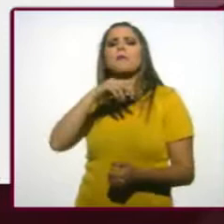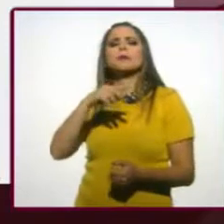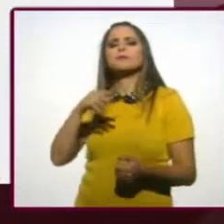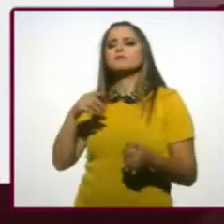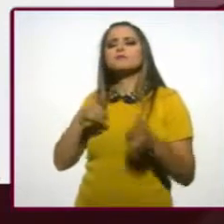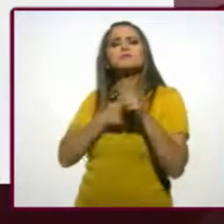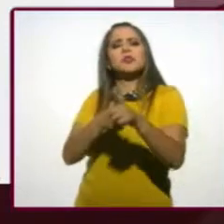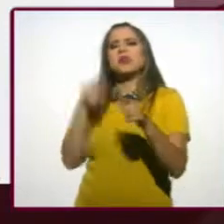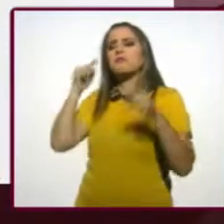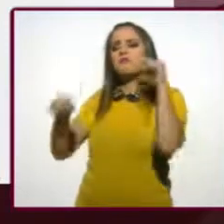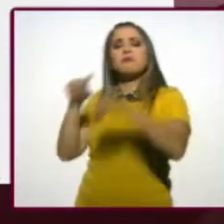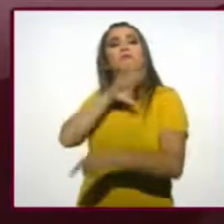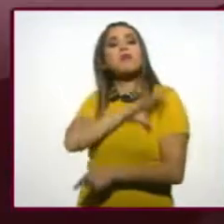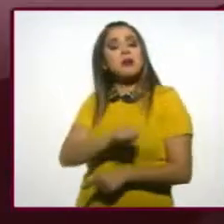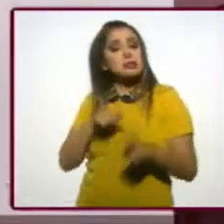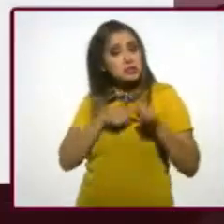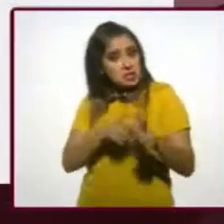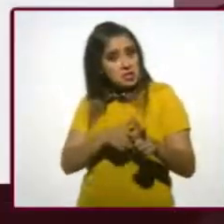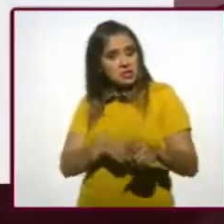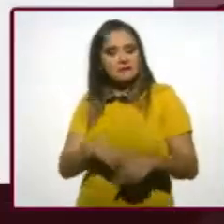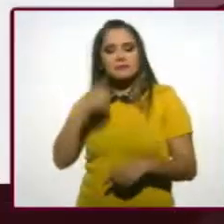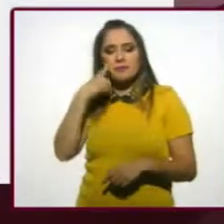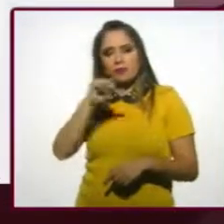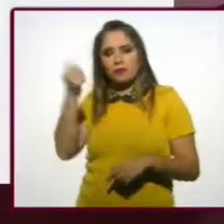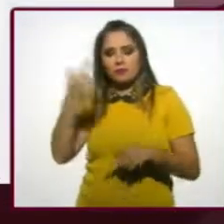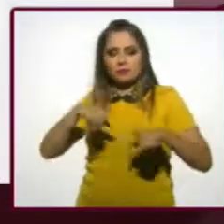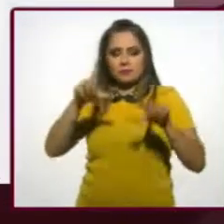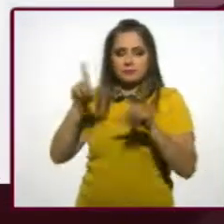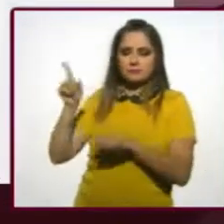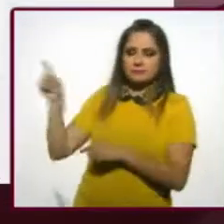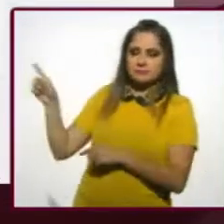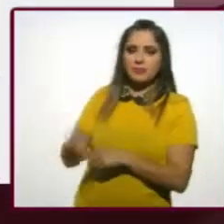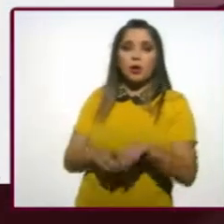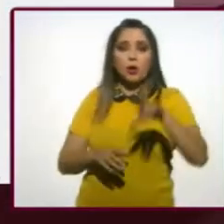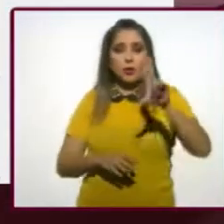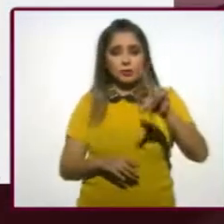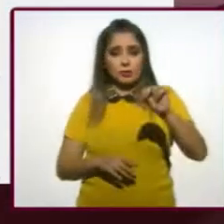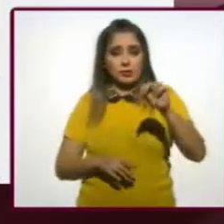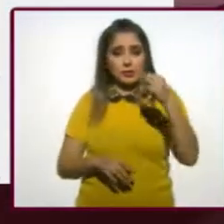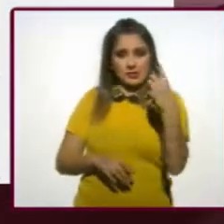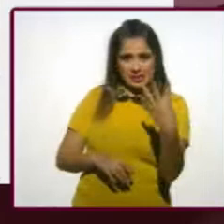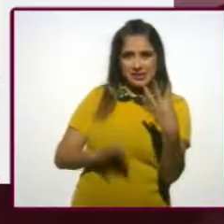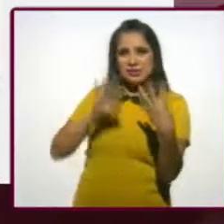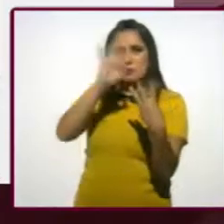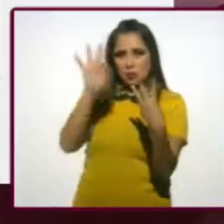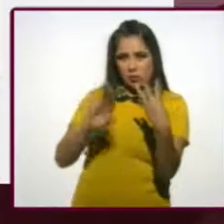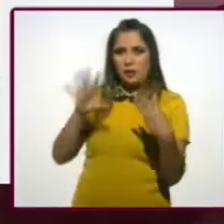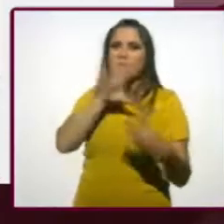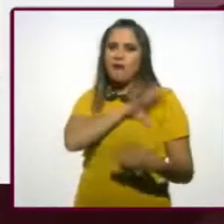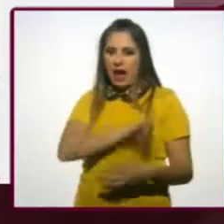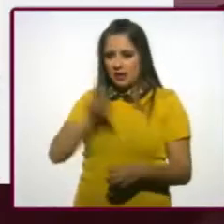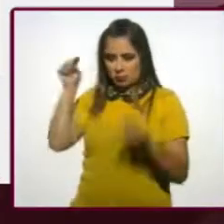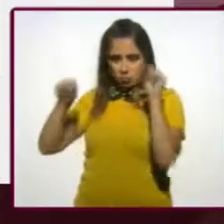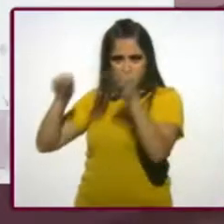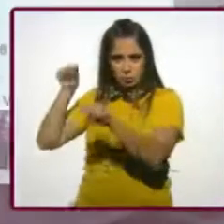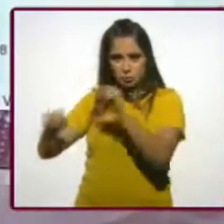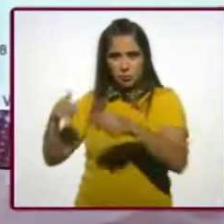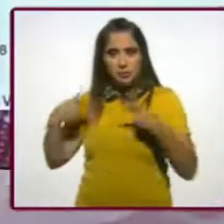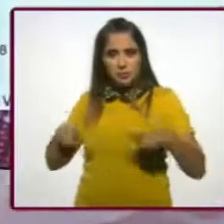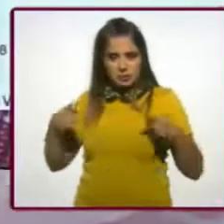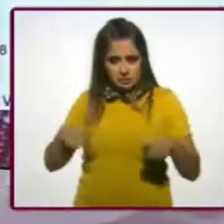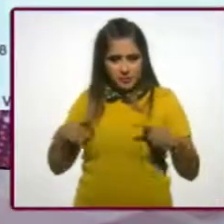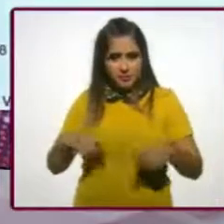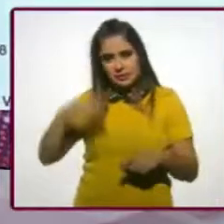Siguiente gráfico, veremos que más allá de este 83%, si lo vemos, ha sido muy